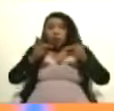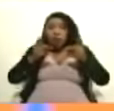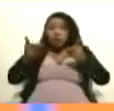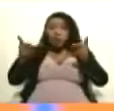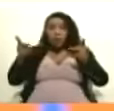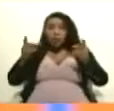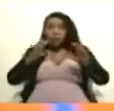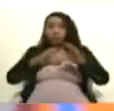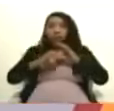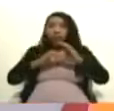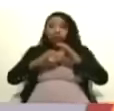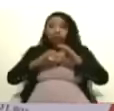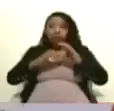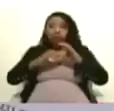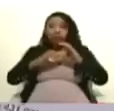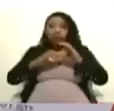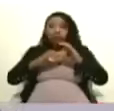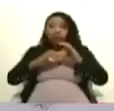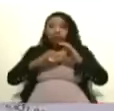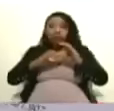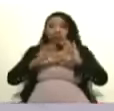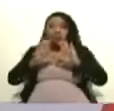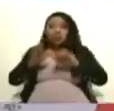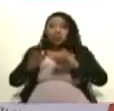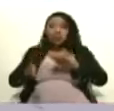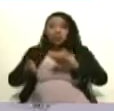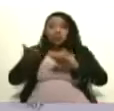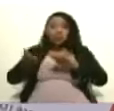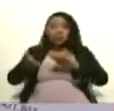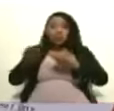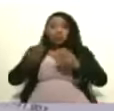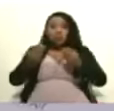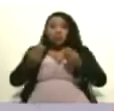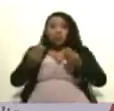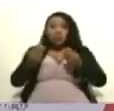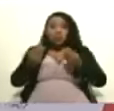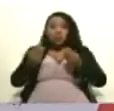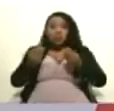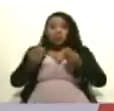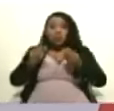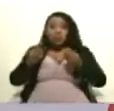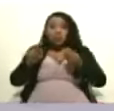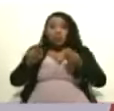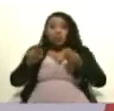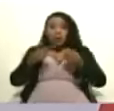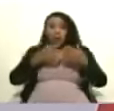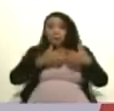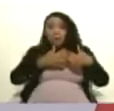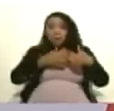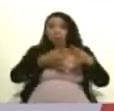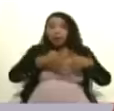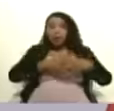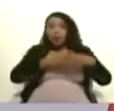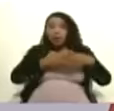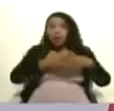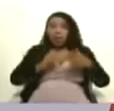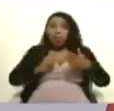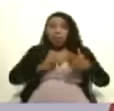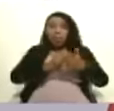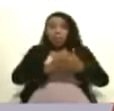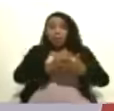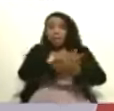comunicacionales con una un aporte muy importante de dinero por parte de la exon móvil que invirtió